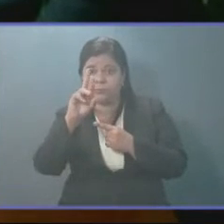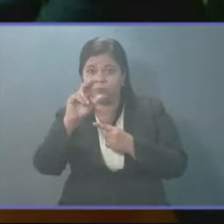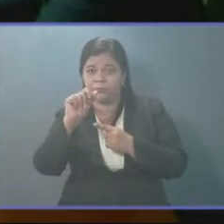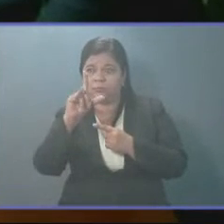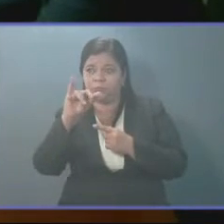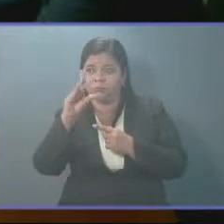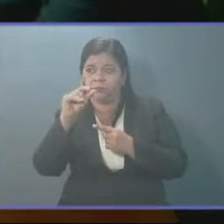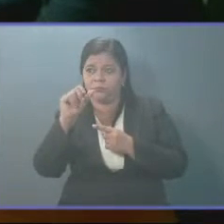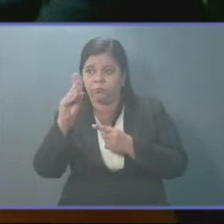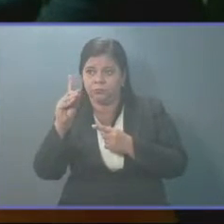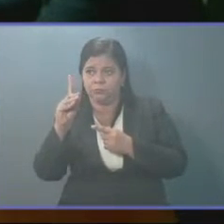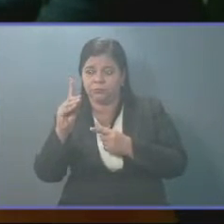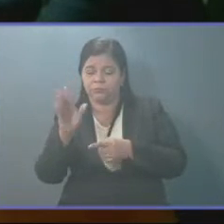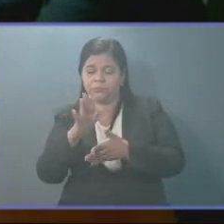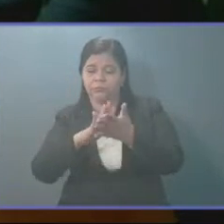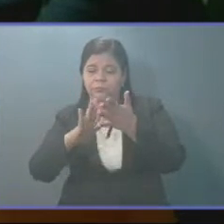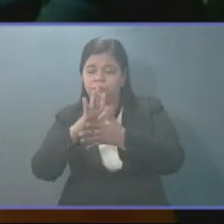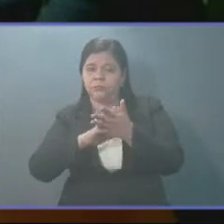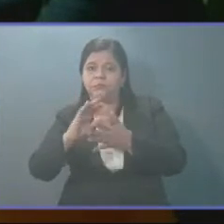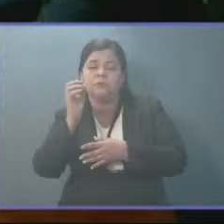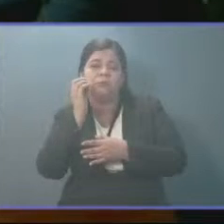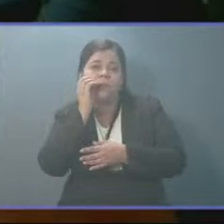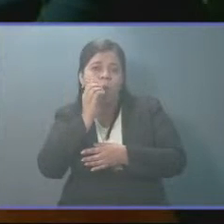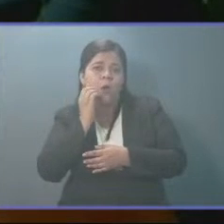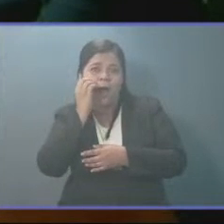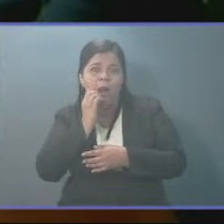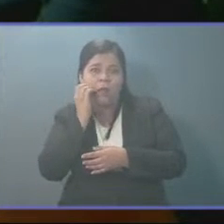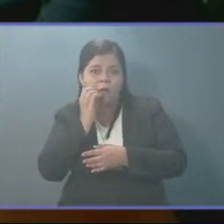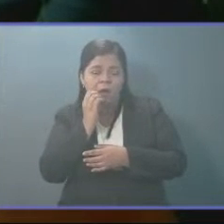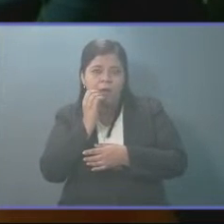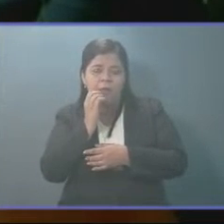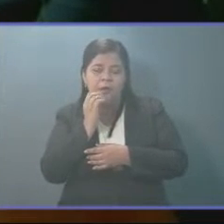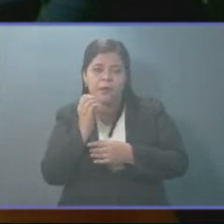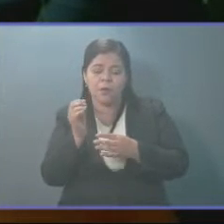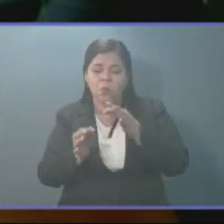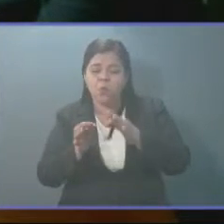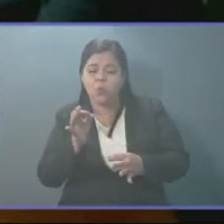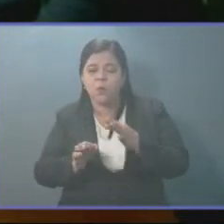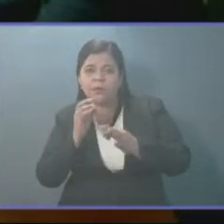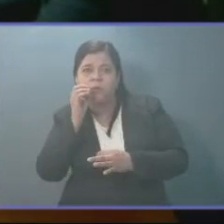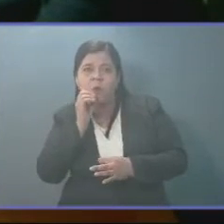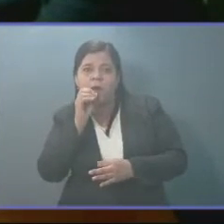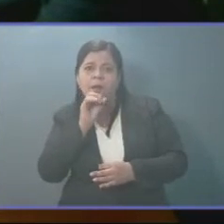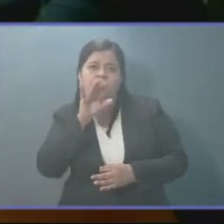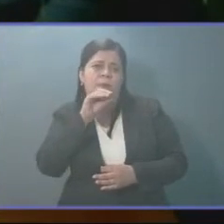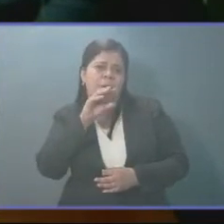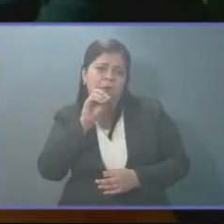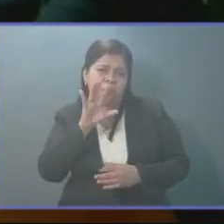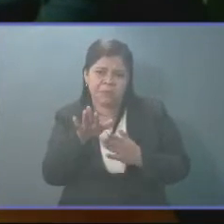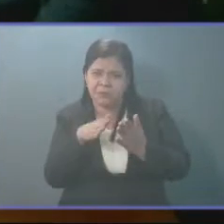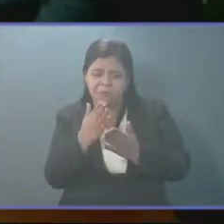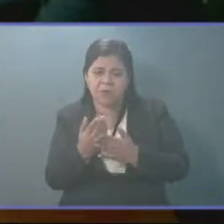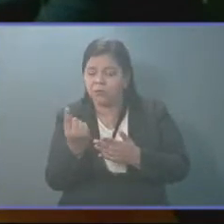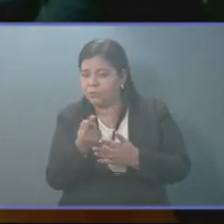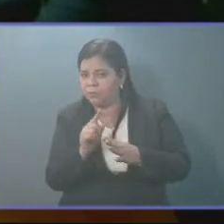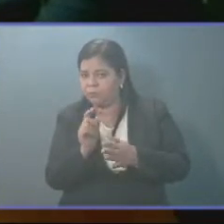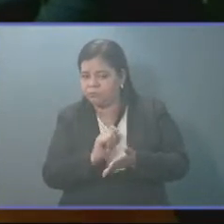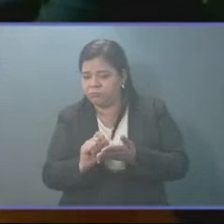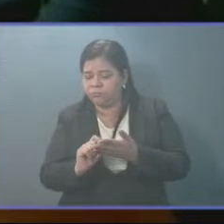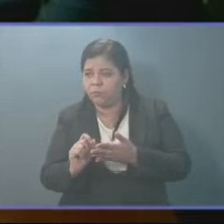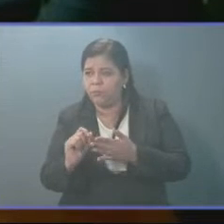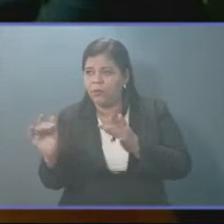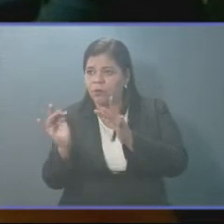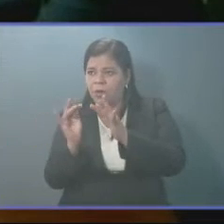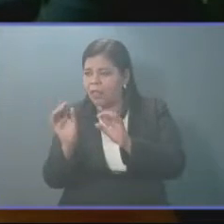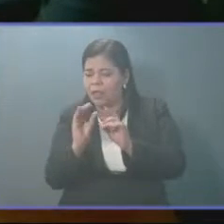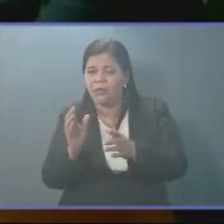¿verdad? Cuando dice las actuaciones procesales serán orales, eso definitivamente deberán ser